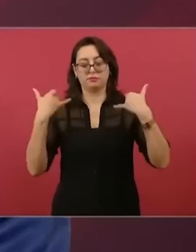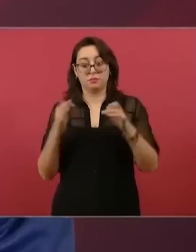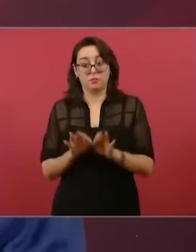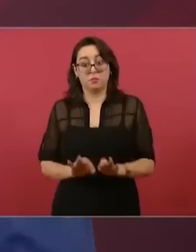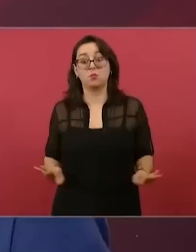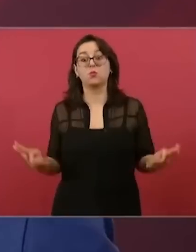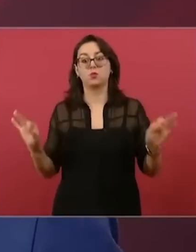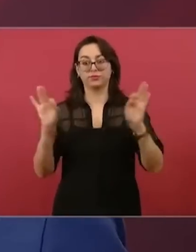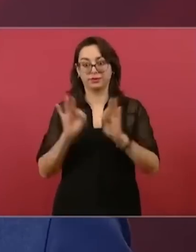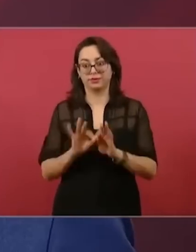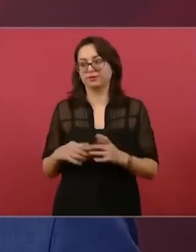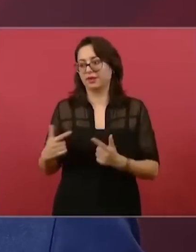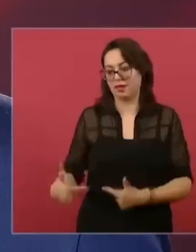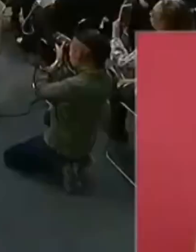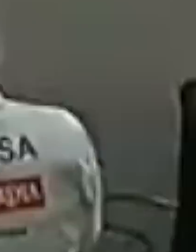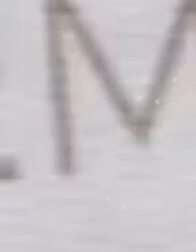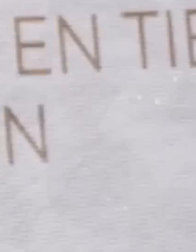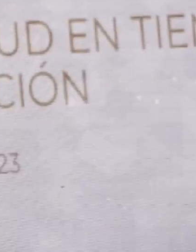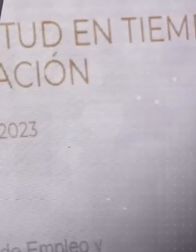y es el relevo generacional.